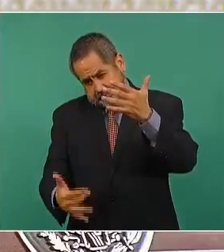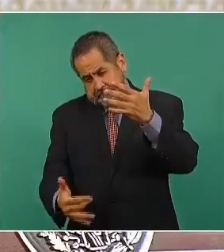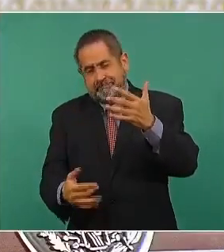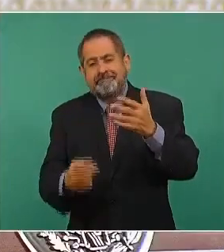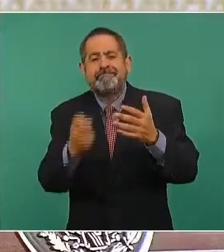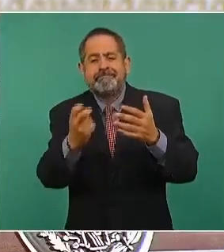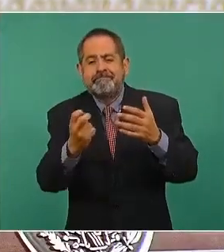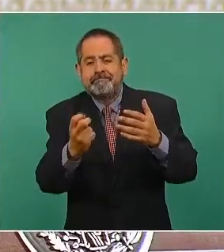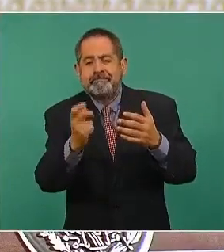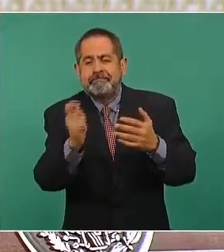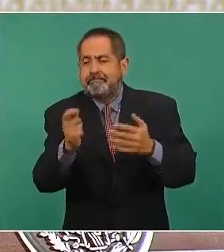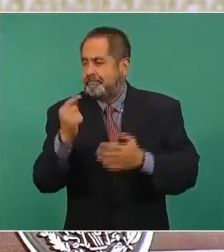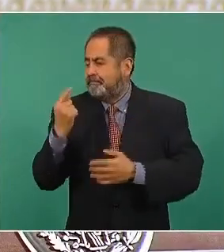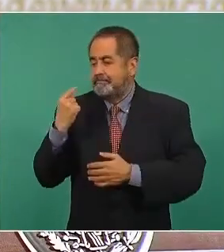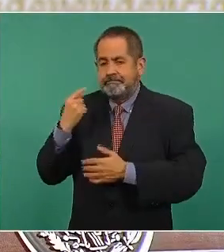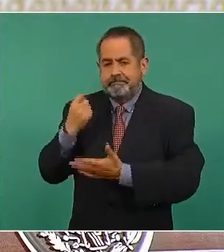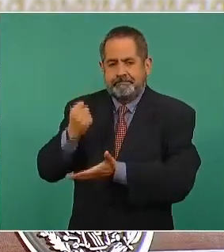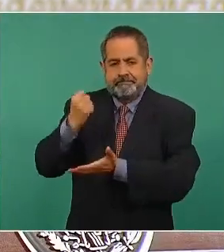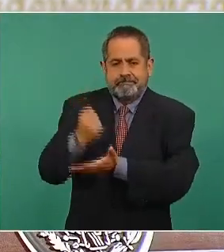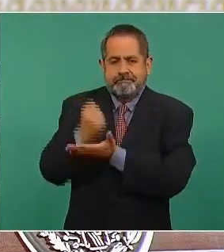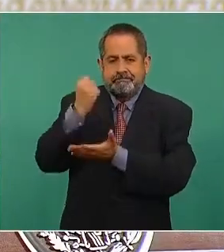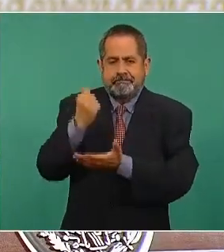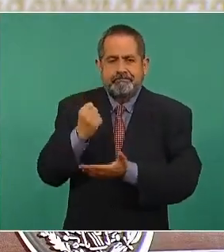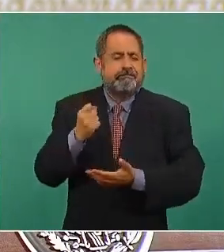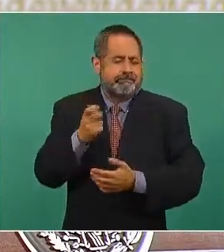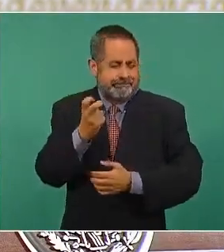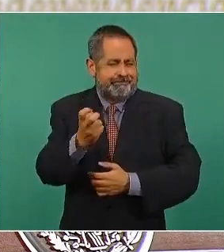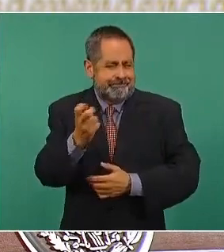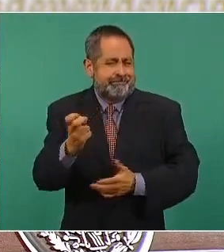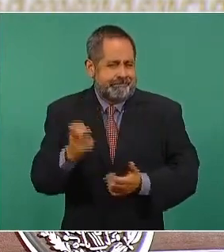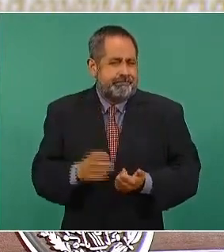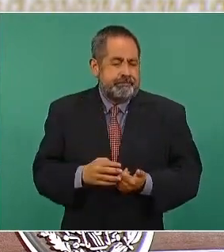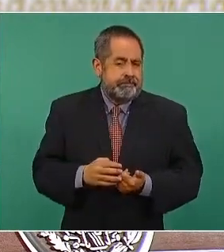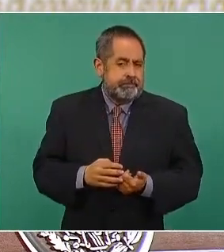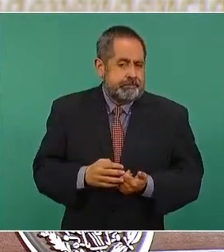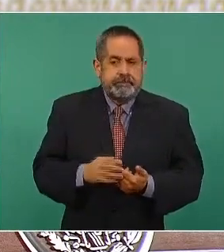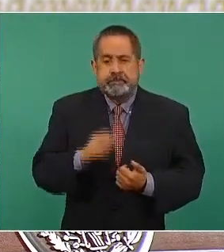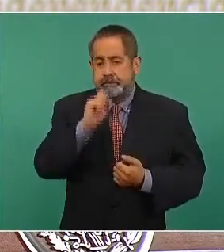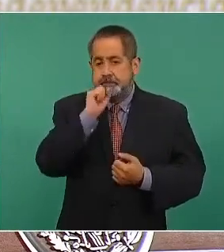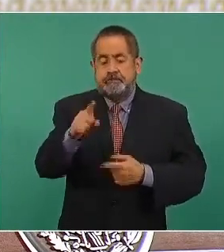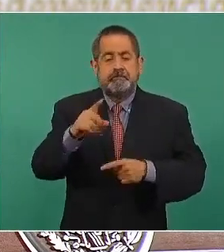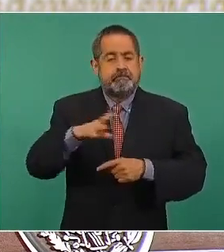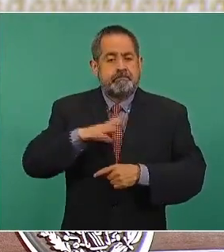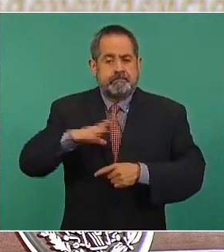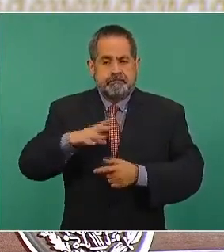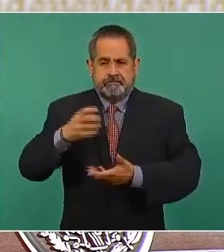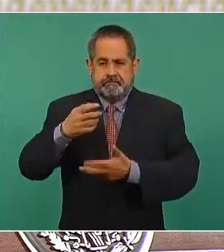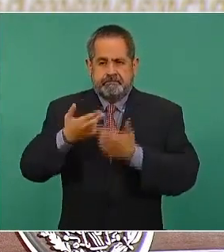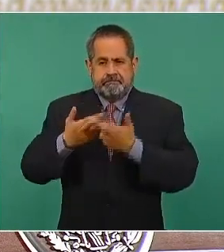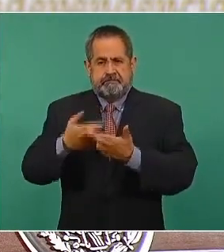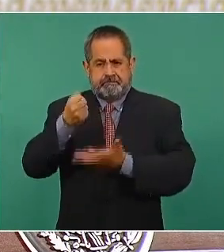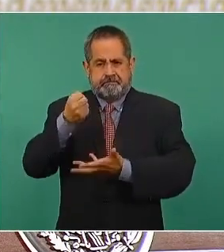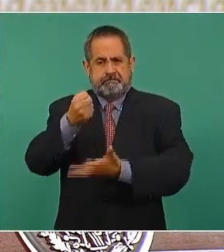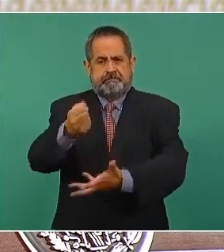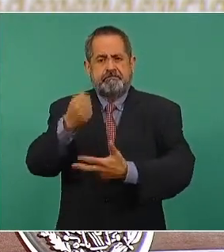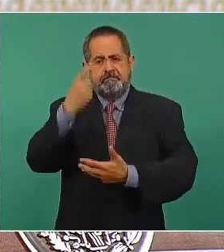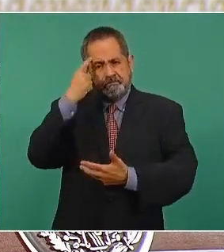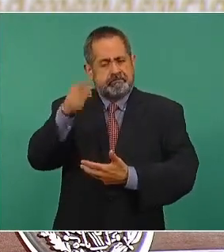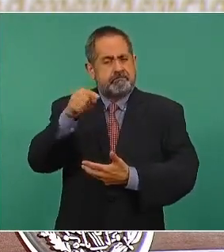significó la aprobación del presupuesto de ayer, y también se cuenta con el presupuesto para